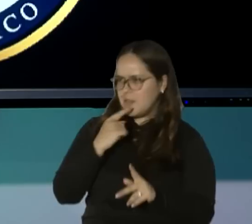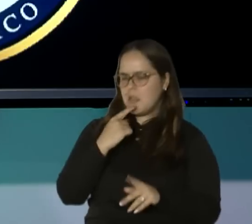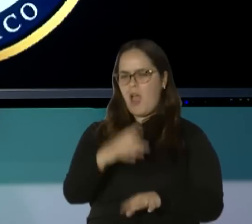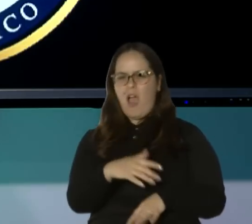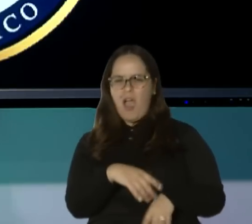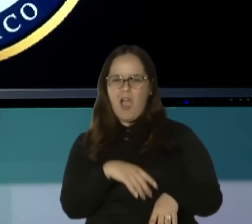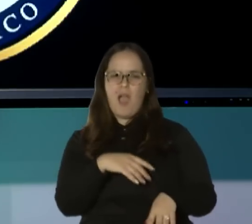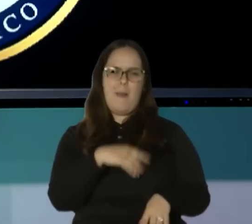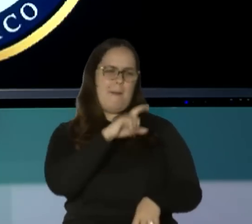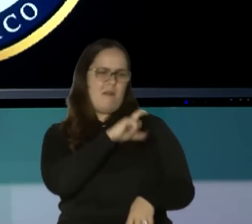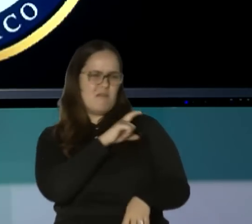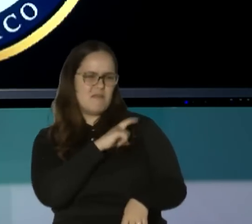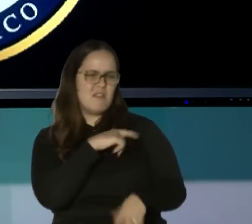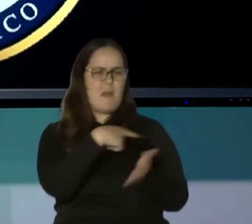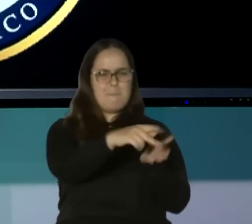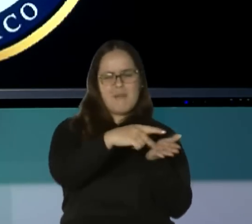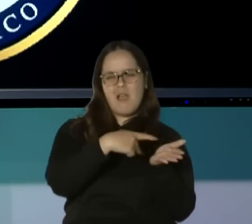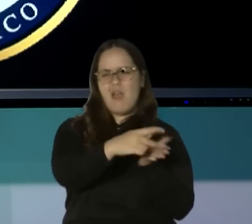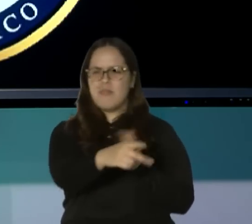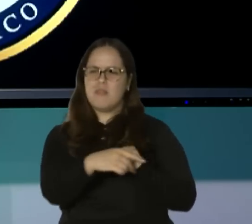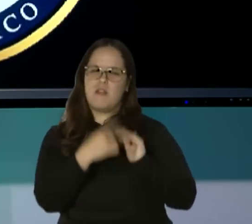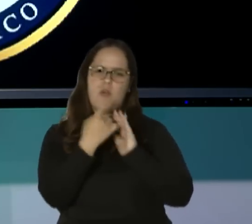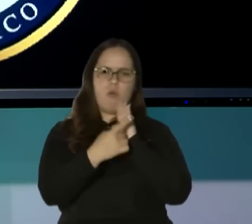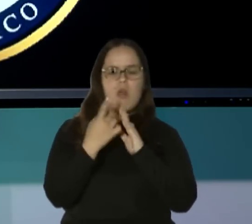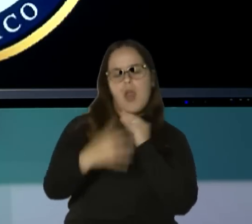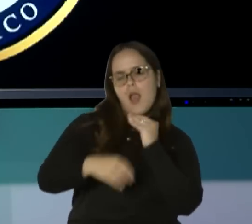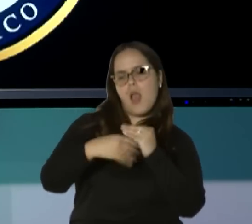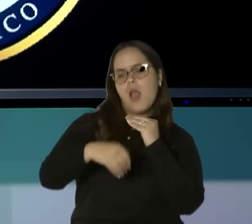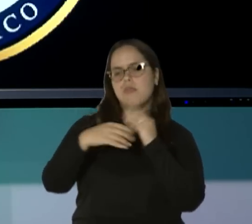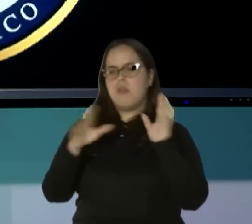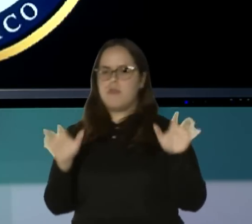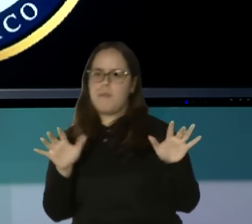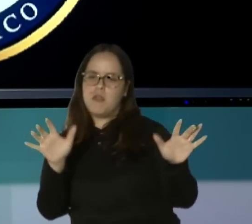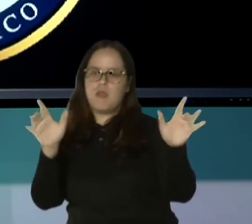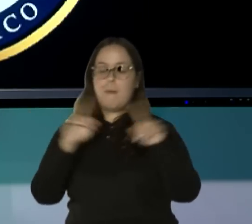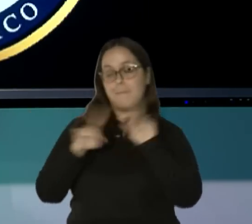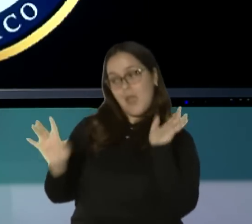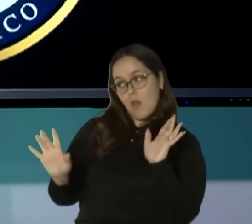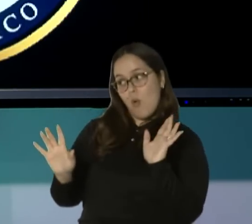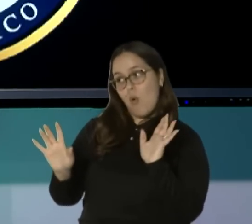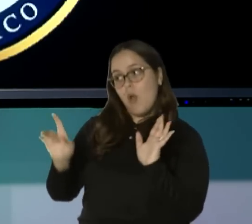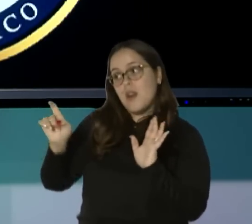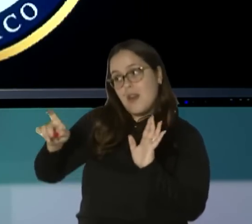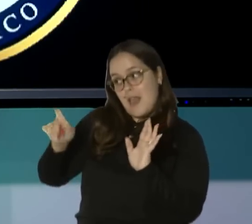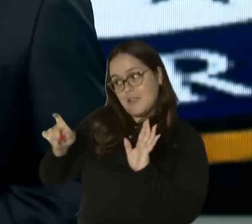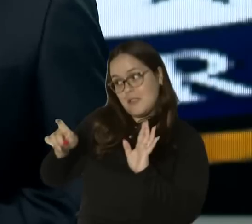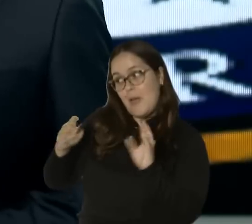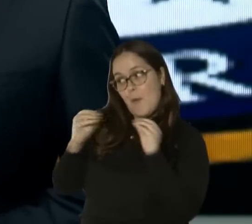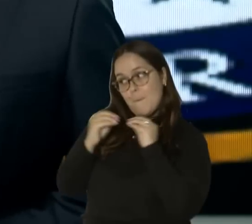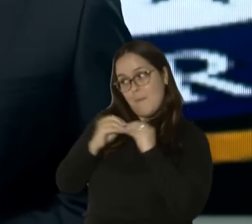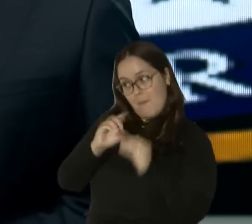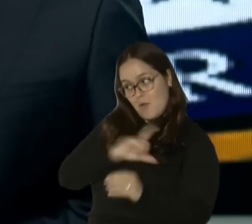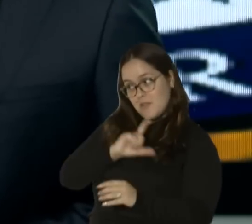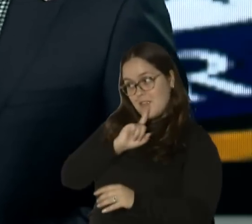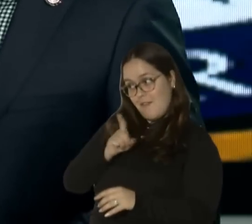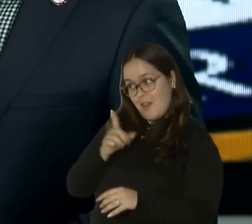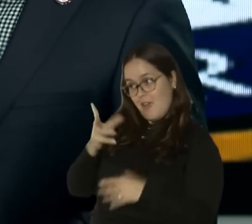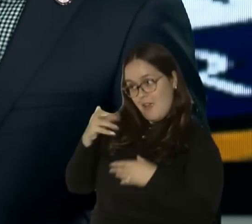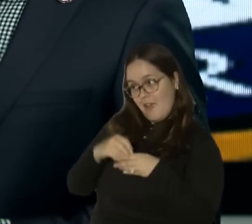extras a los policías, están ahora un poquito más activados, pero necesitamos más policías, hay academias por ahí, ¿verdad? Tenemos una academia,